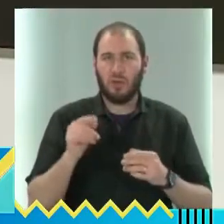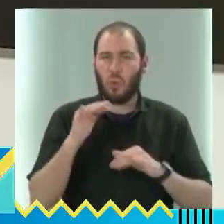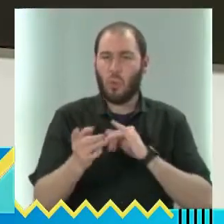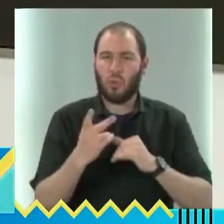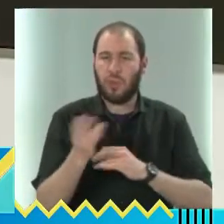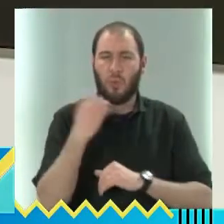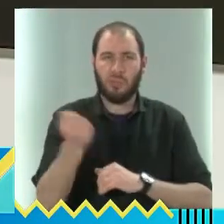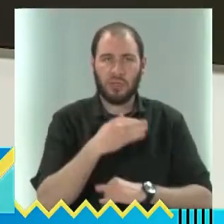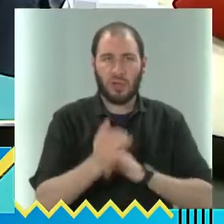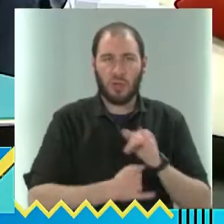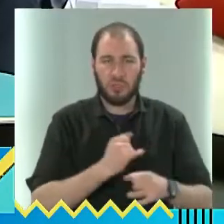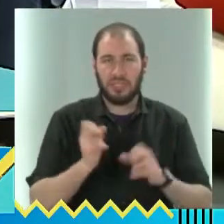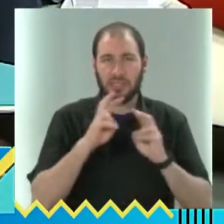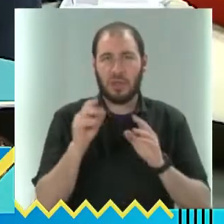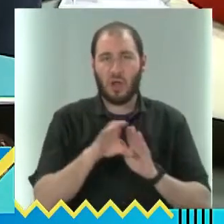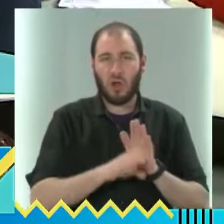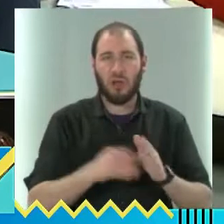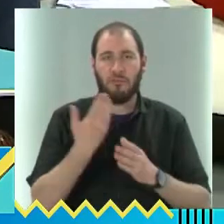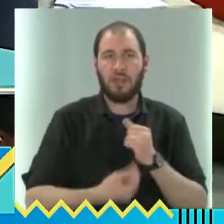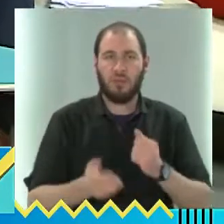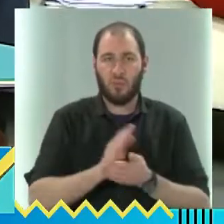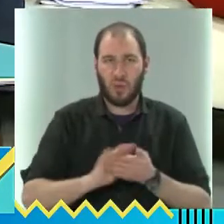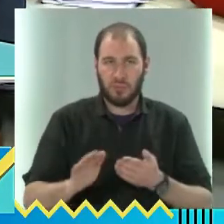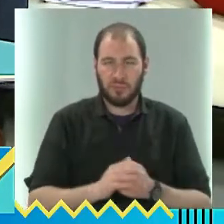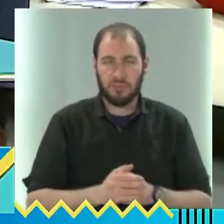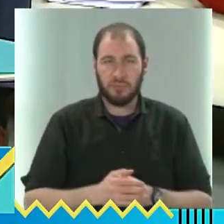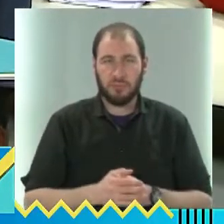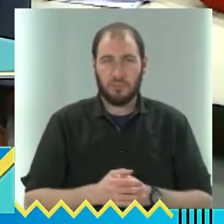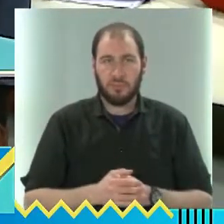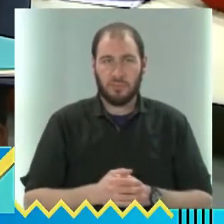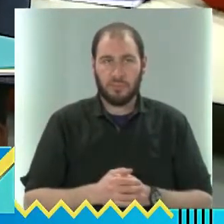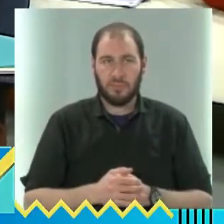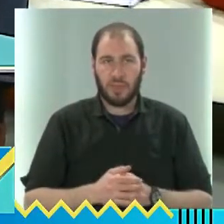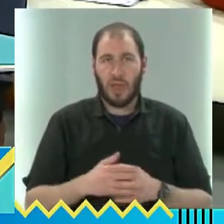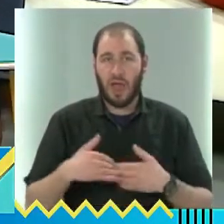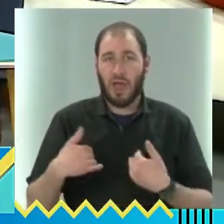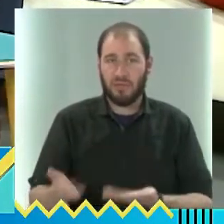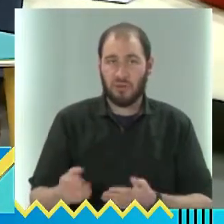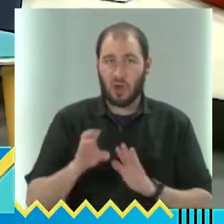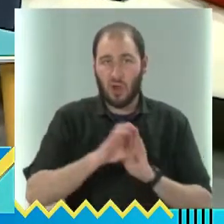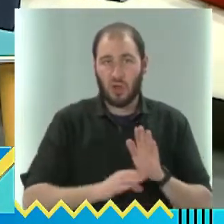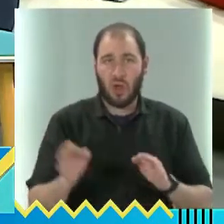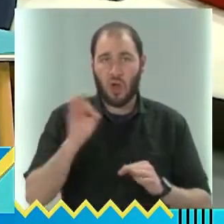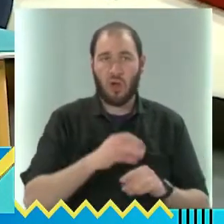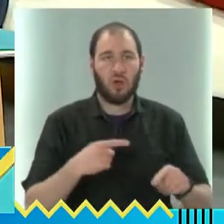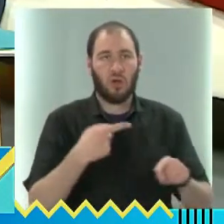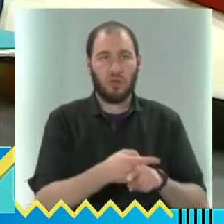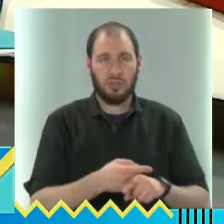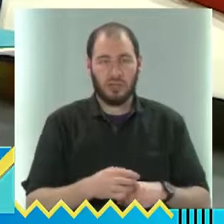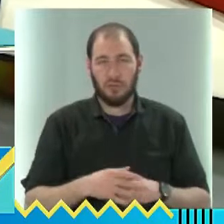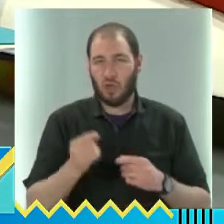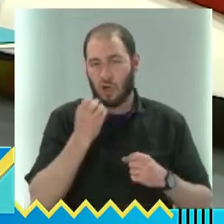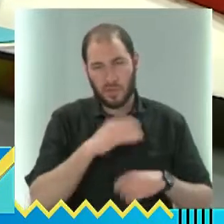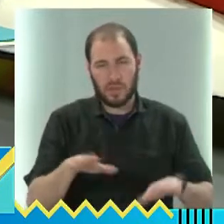resaltar en relación a este nuevo código de faltas, ¿no? Tanto, digo, a favor del código o en contra, ¿sí? Lo que